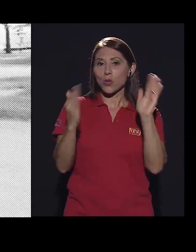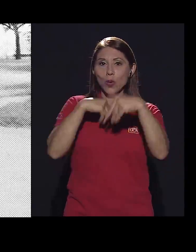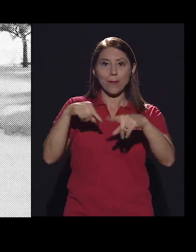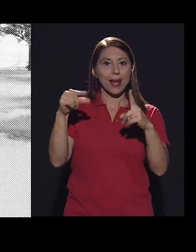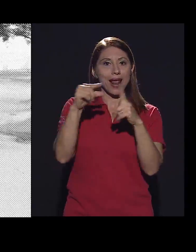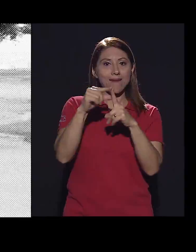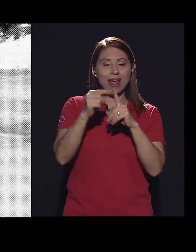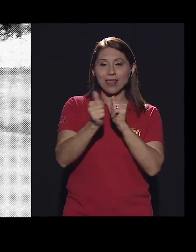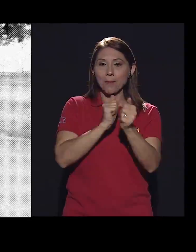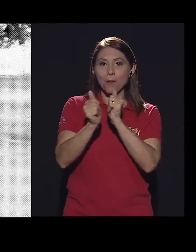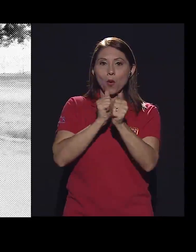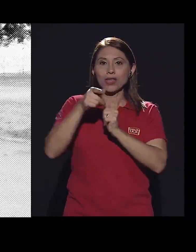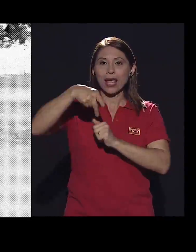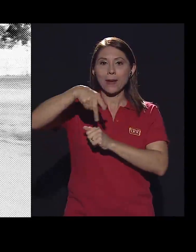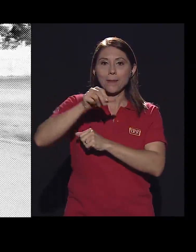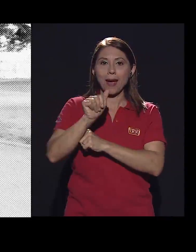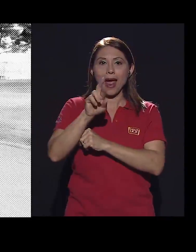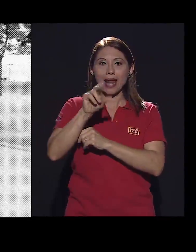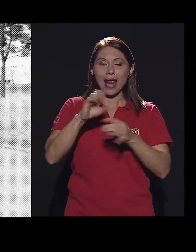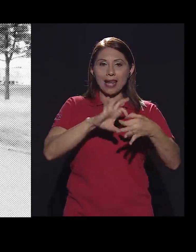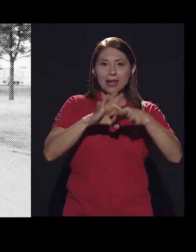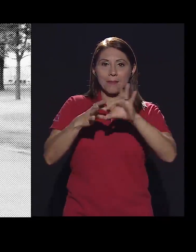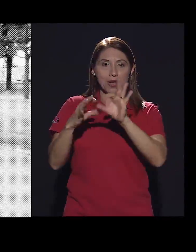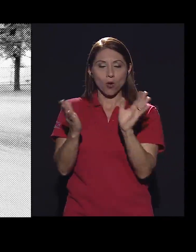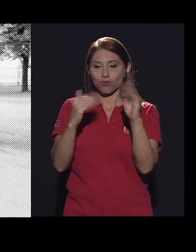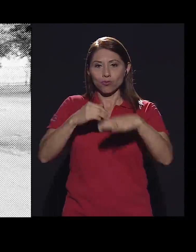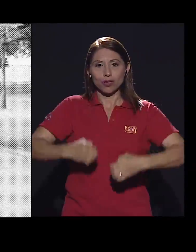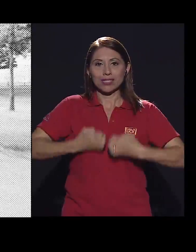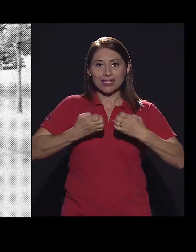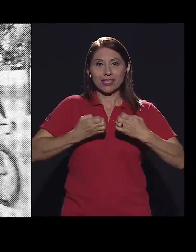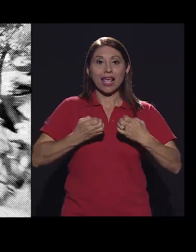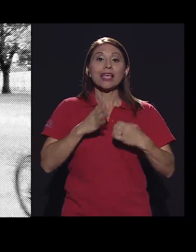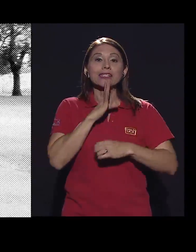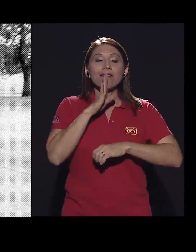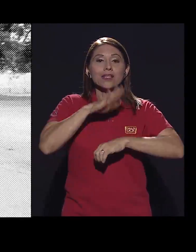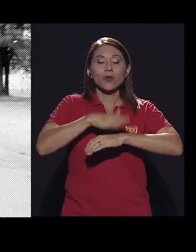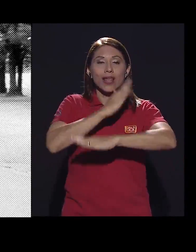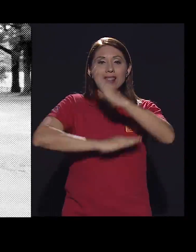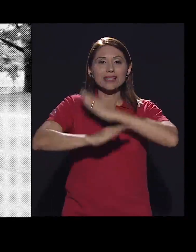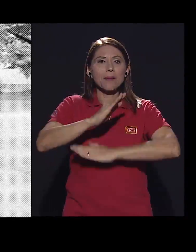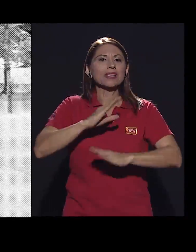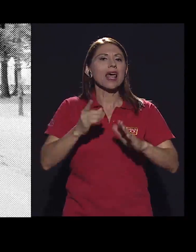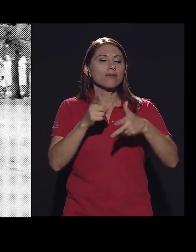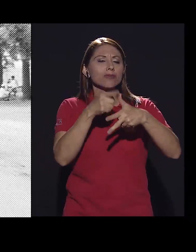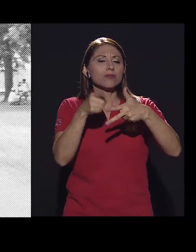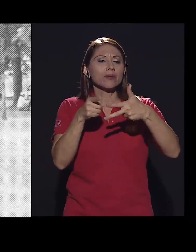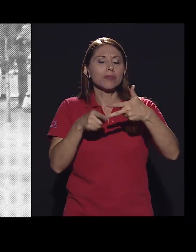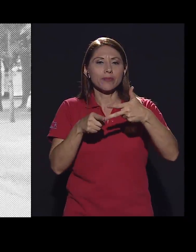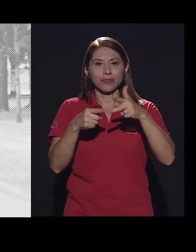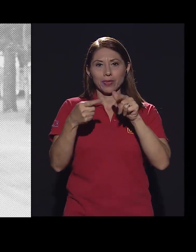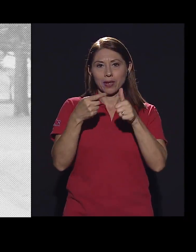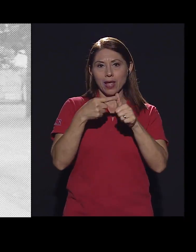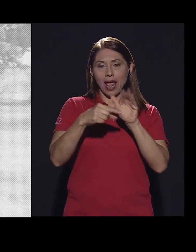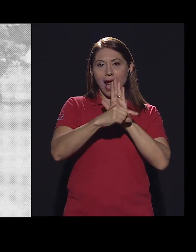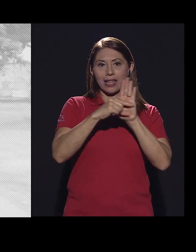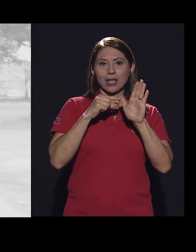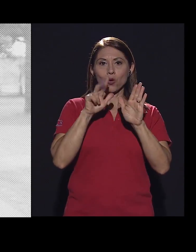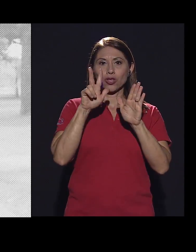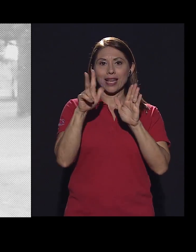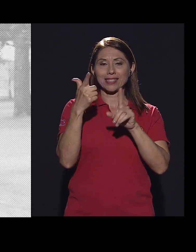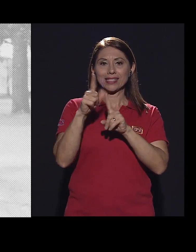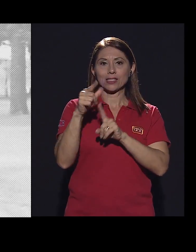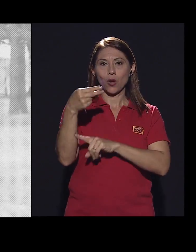palabra deporte paralímpico y la referencia a la discapacidad se da en las siguientes 3 ocasiones. Artículo 3, inciso